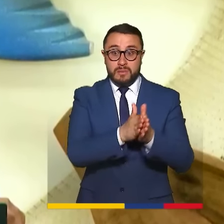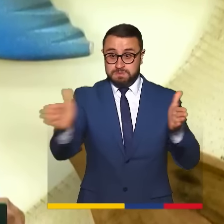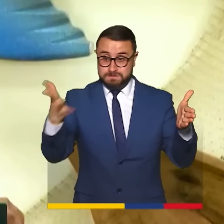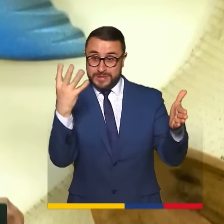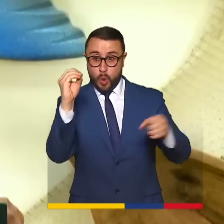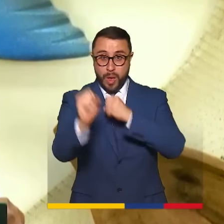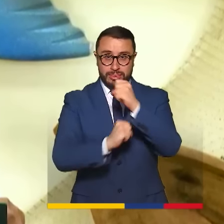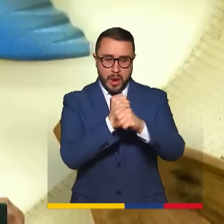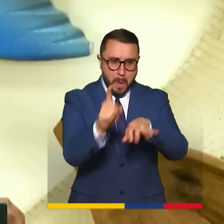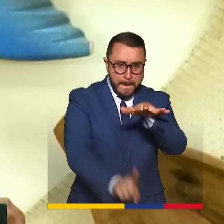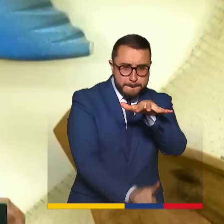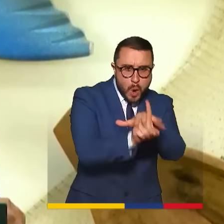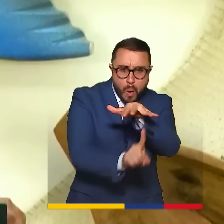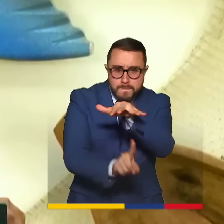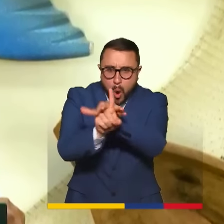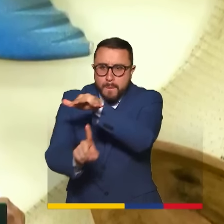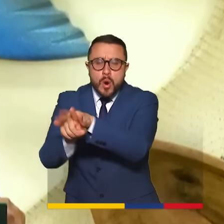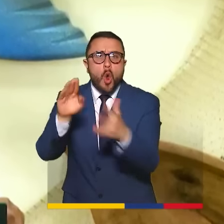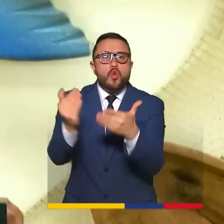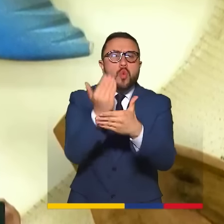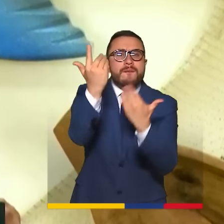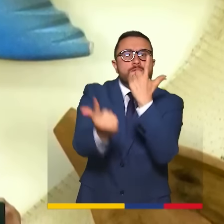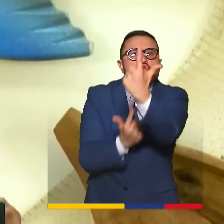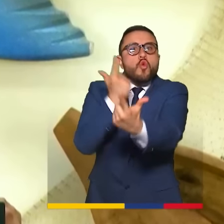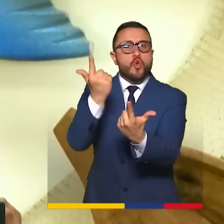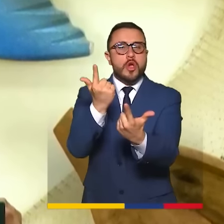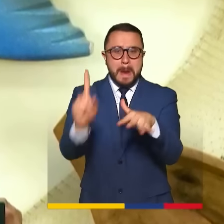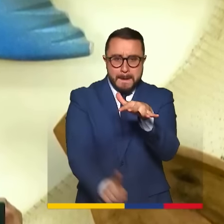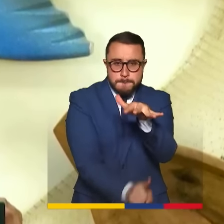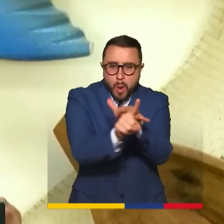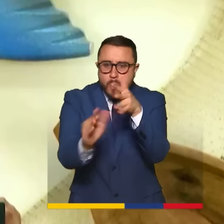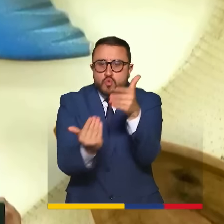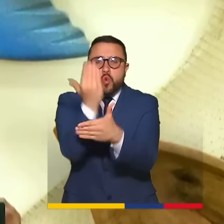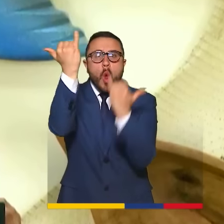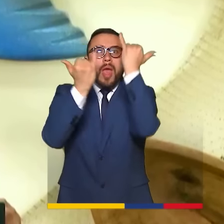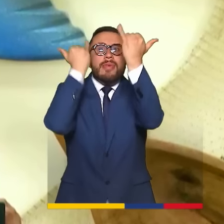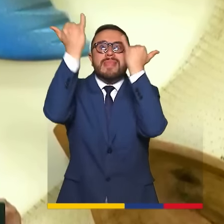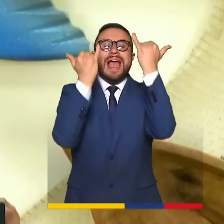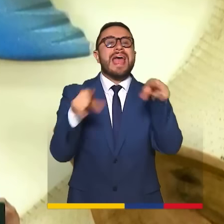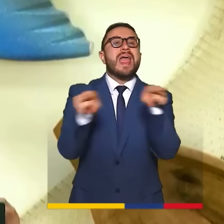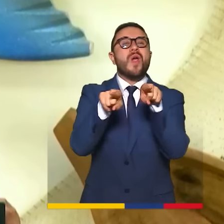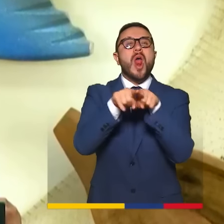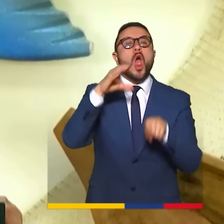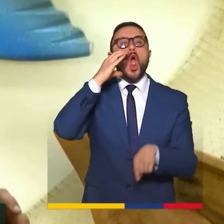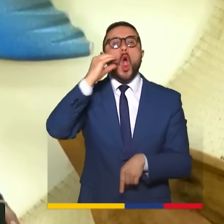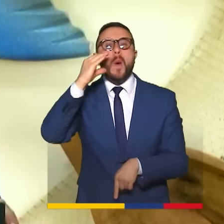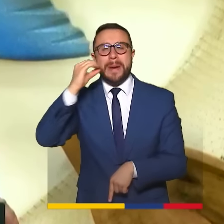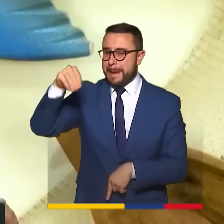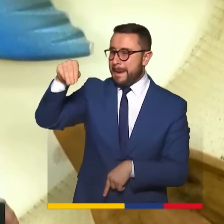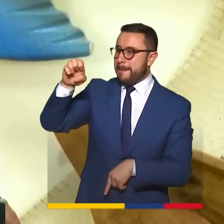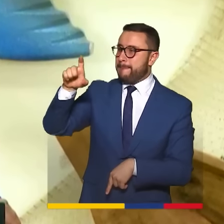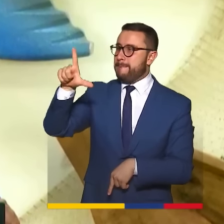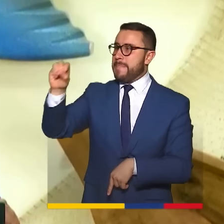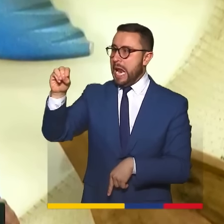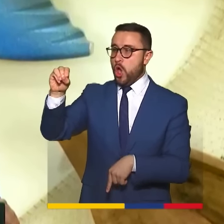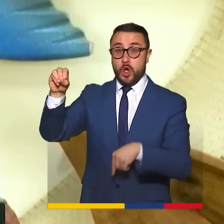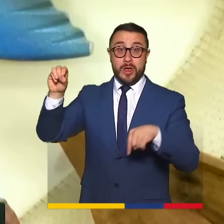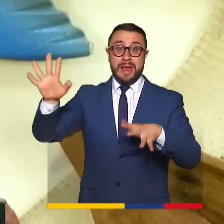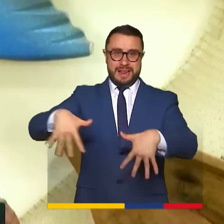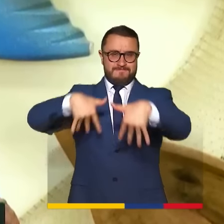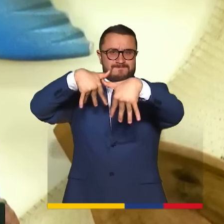ideas, nuevos seres humanos como el general José María Melo, el último oficial del Ejército